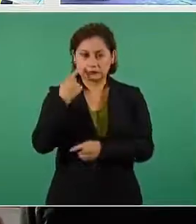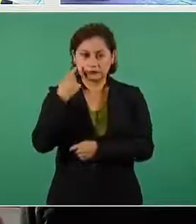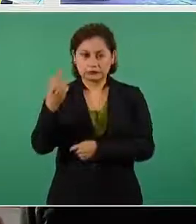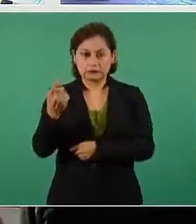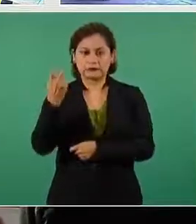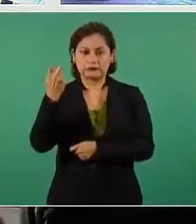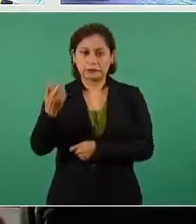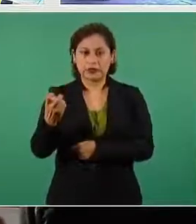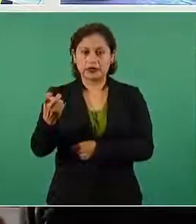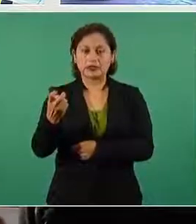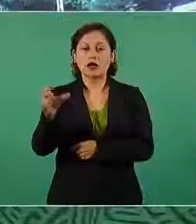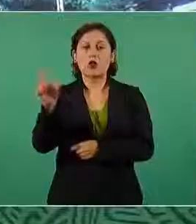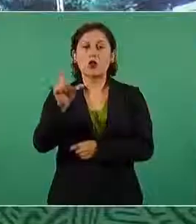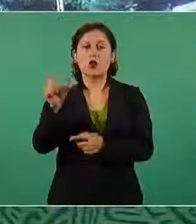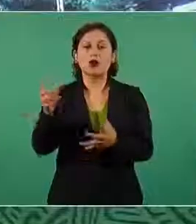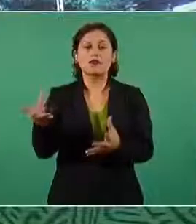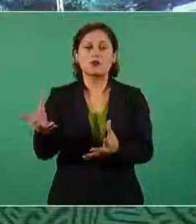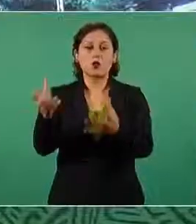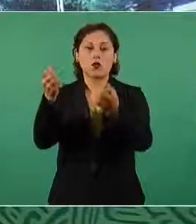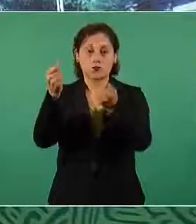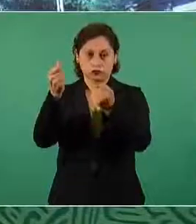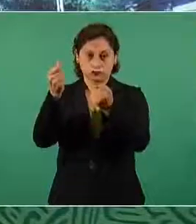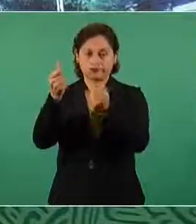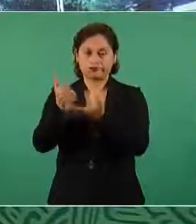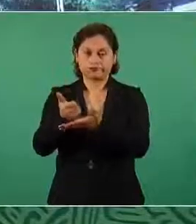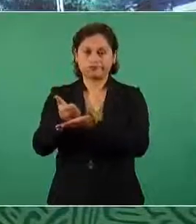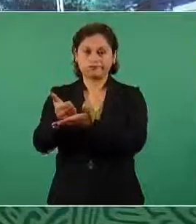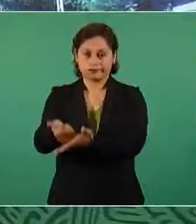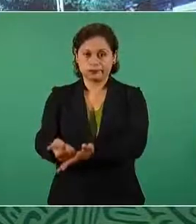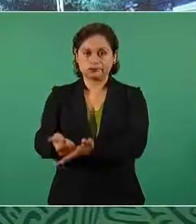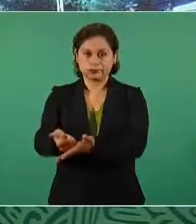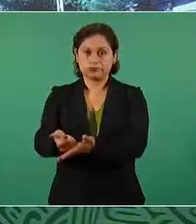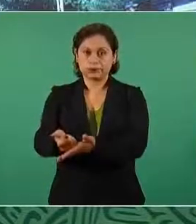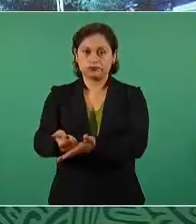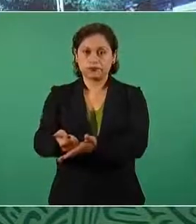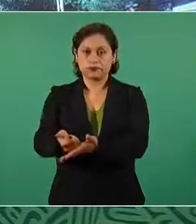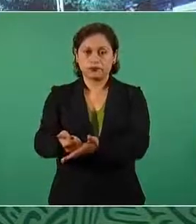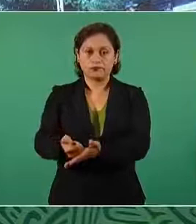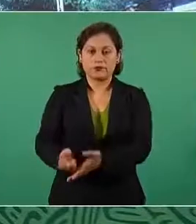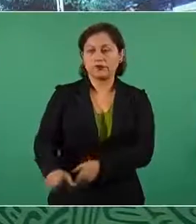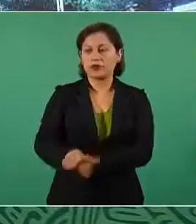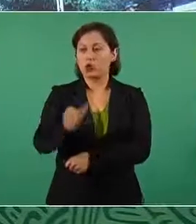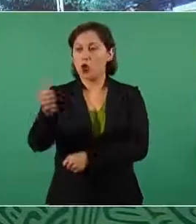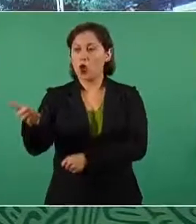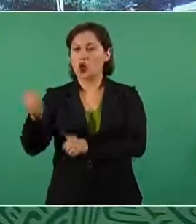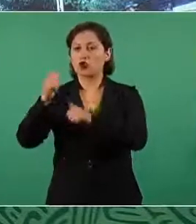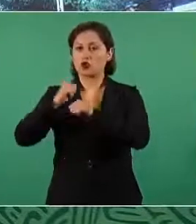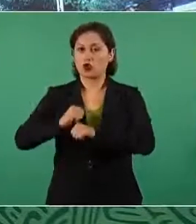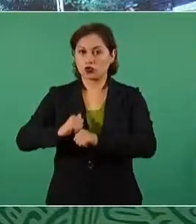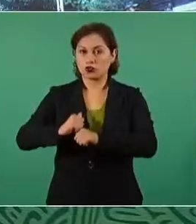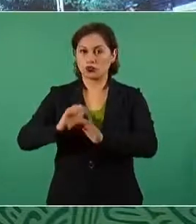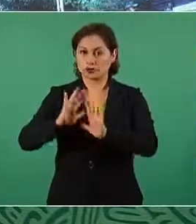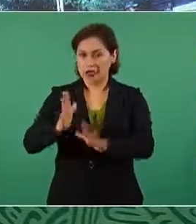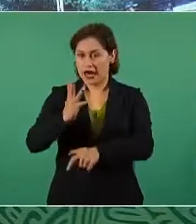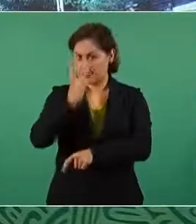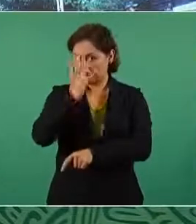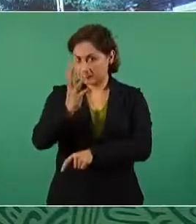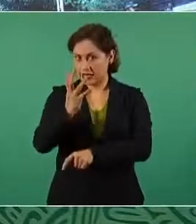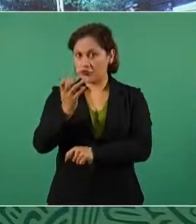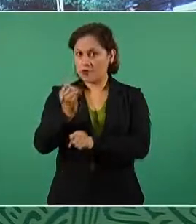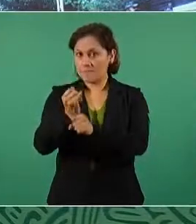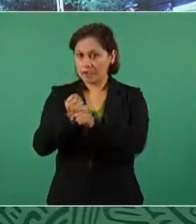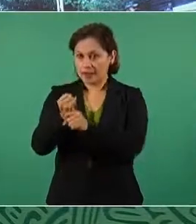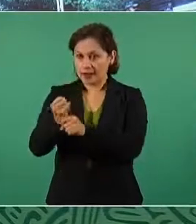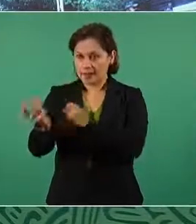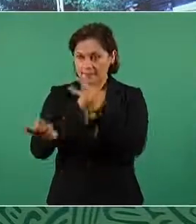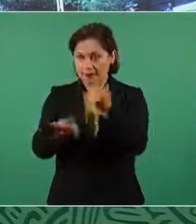fase de auxilio inicialmente, antes de que entraran las demás autoridades a hacer un censo ya completo